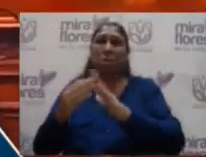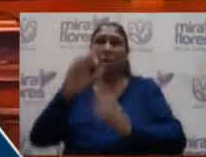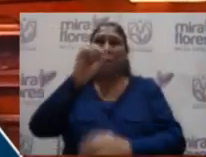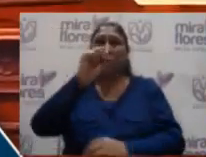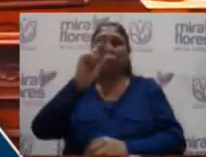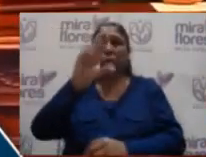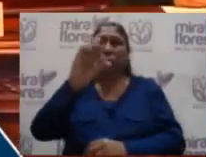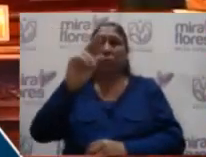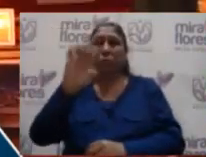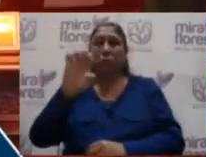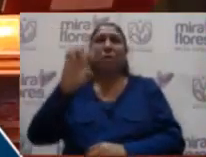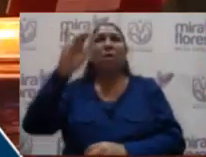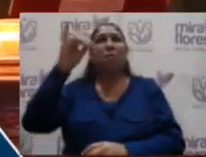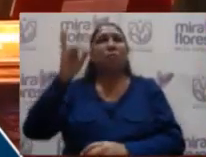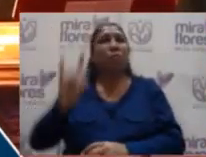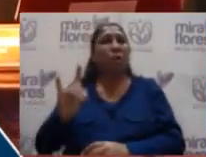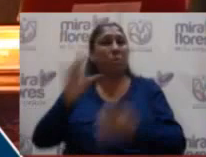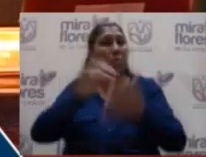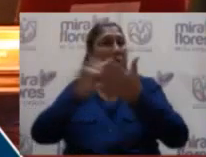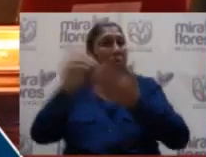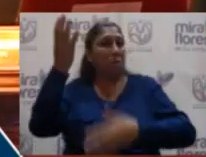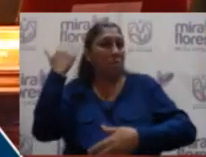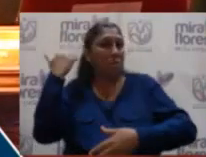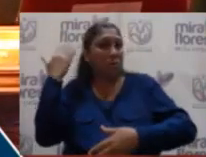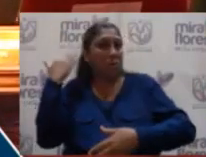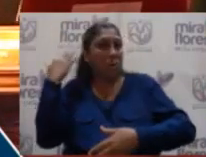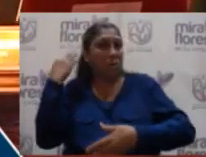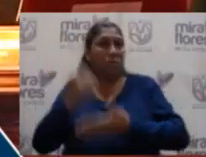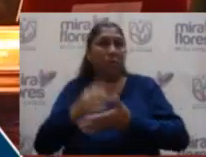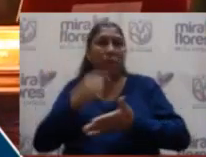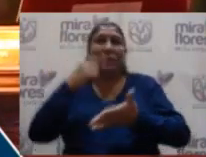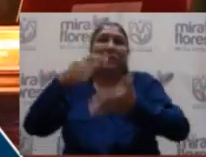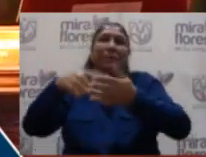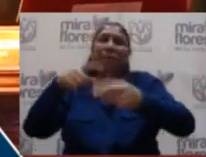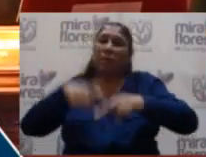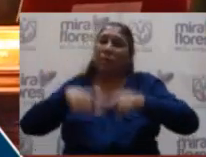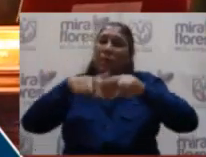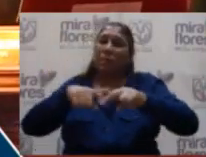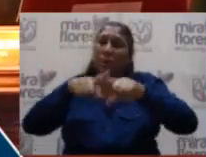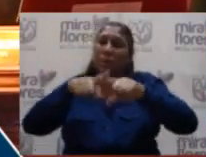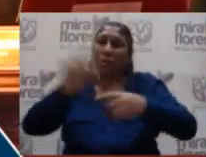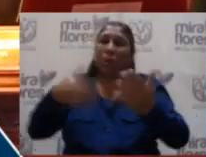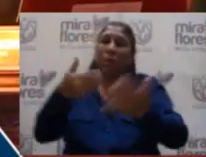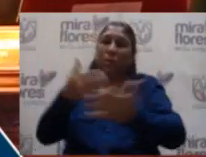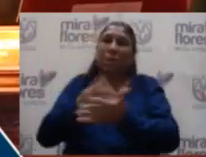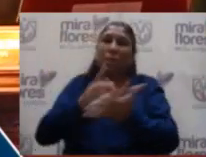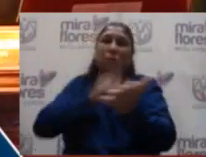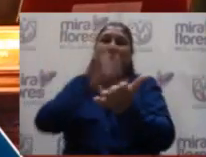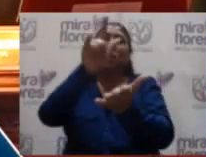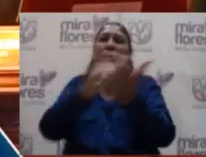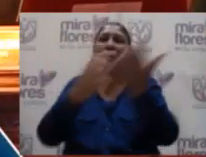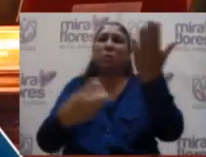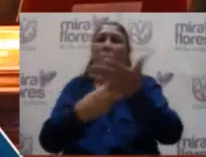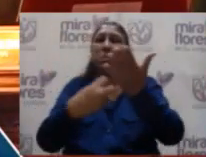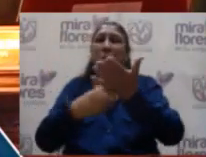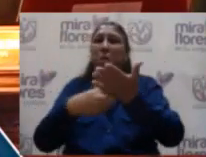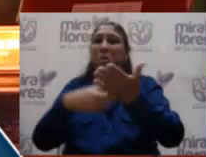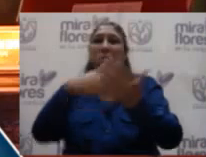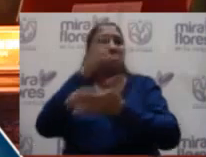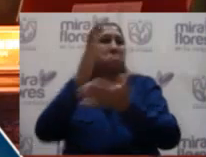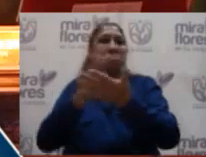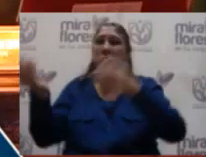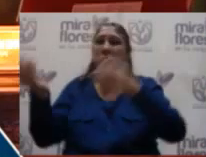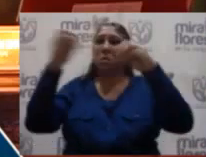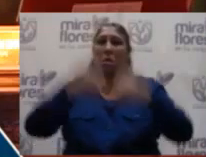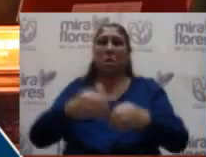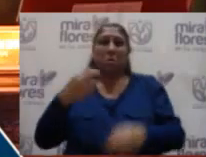Sucre, en Bolivia, la semana pasada, estaba condicionado a la llegada de los pasajes. Estos nunca llegaron y entonces, por